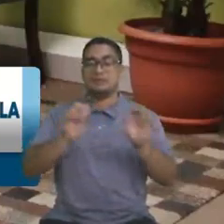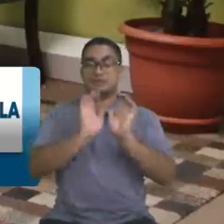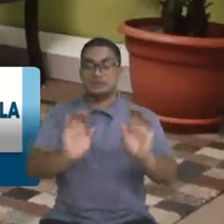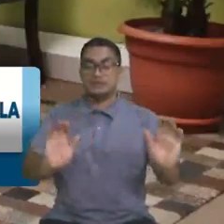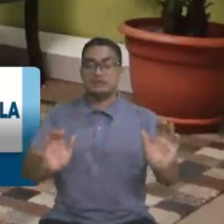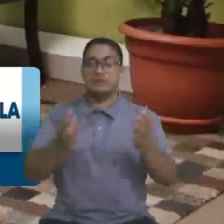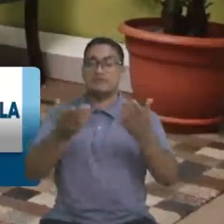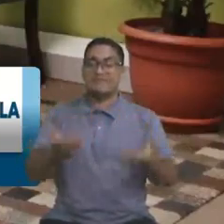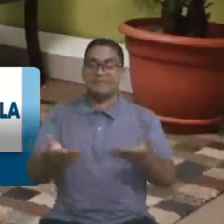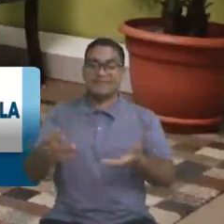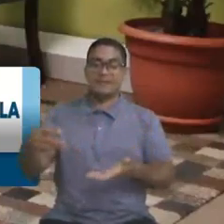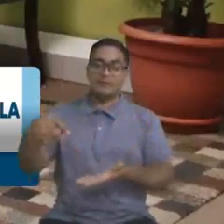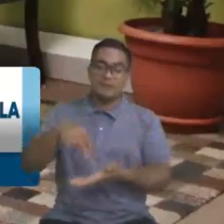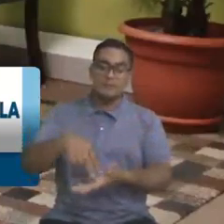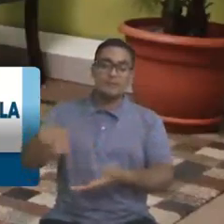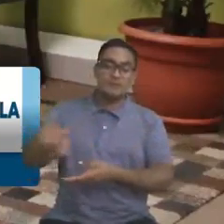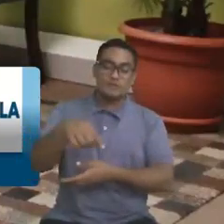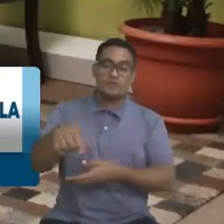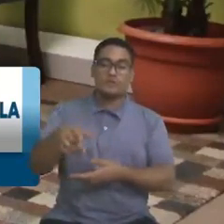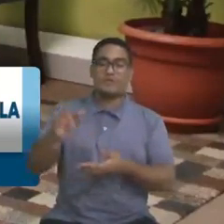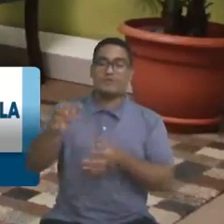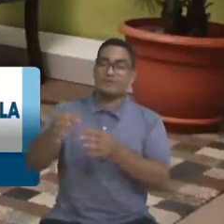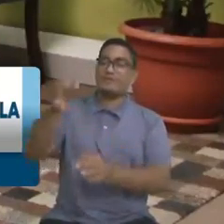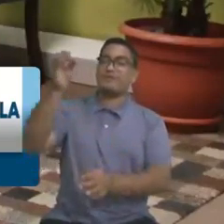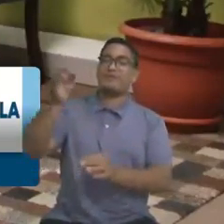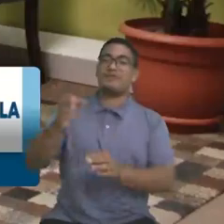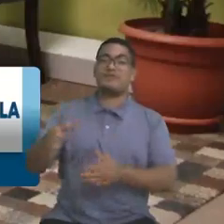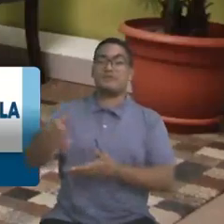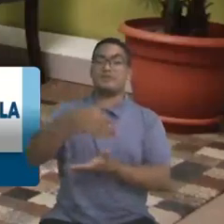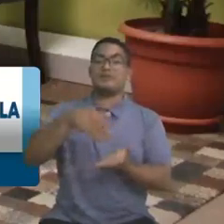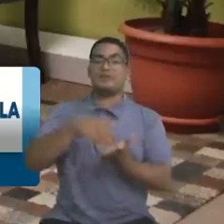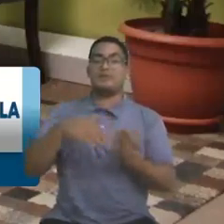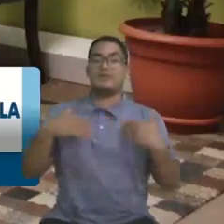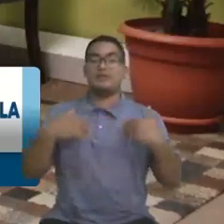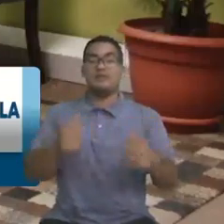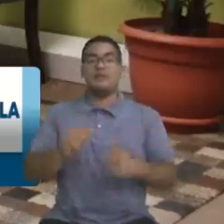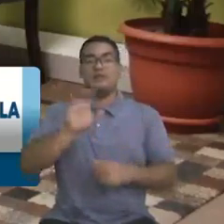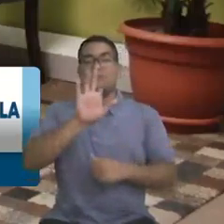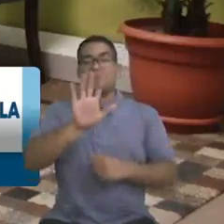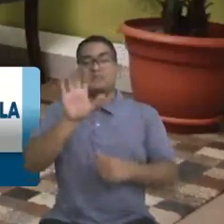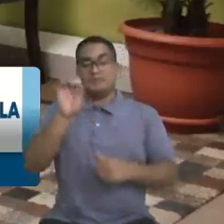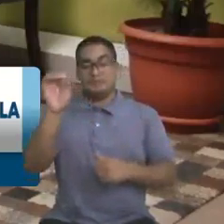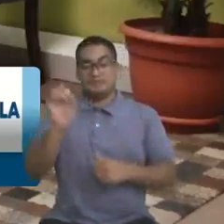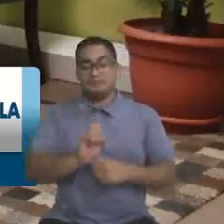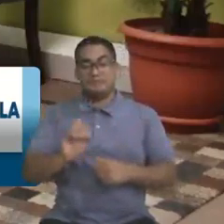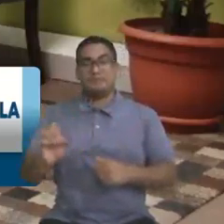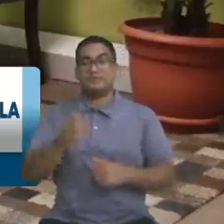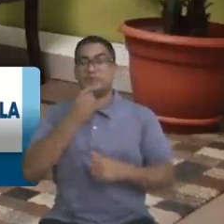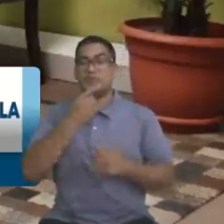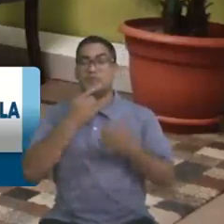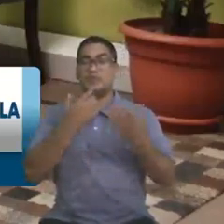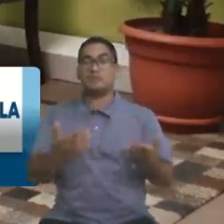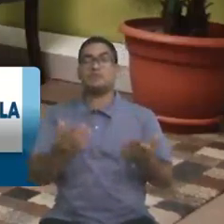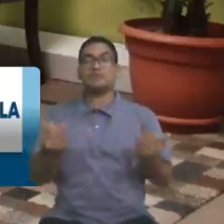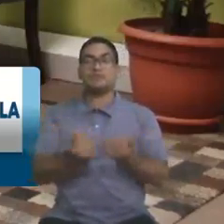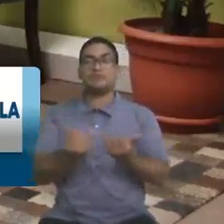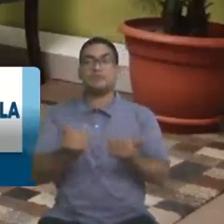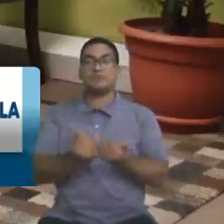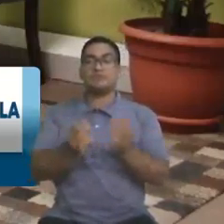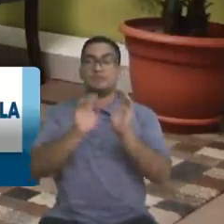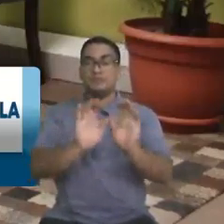nivel nacional? A nivel nacional, no tengo. Llevan bastante, sí. Sí, ya se va al 50%.